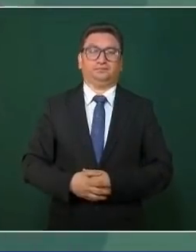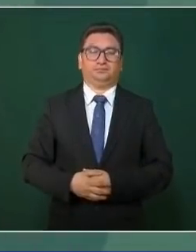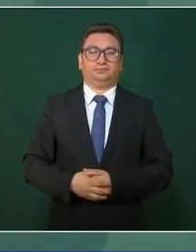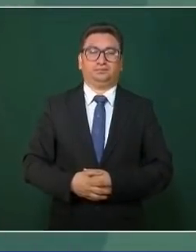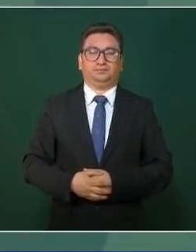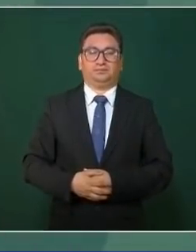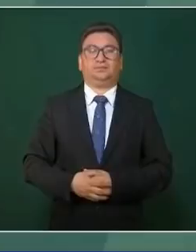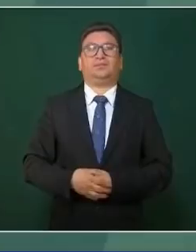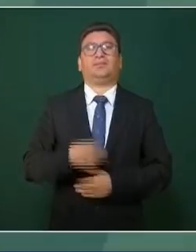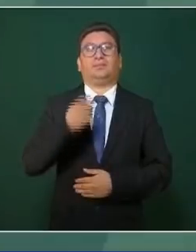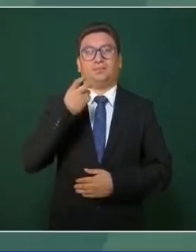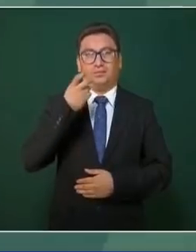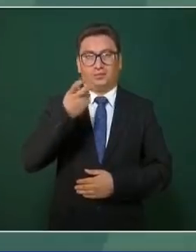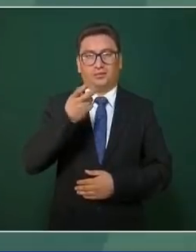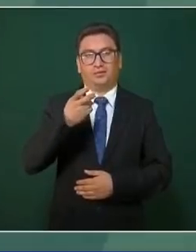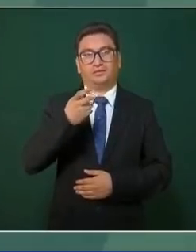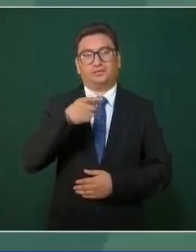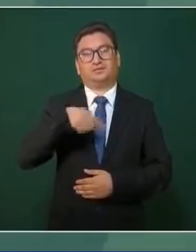Y esa es la política, ¿no?,